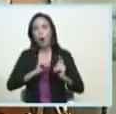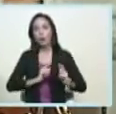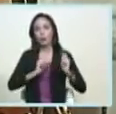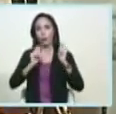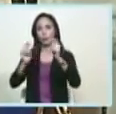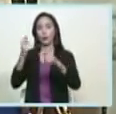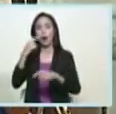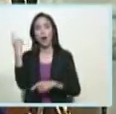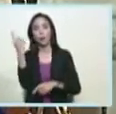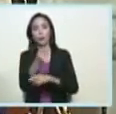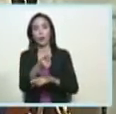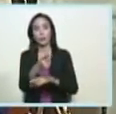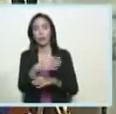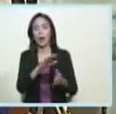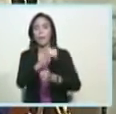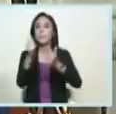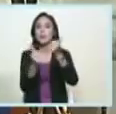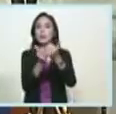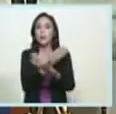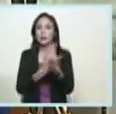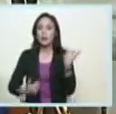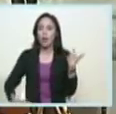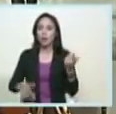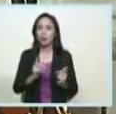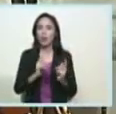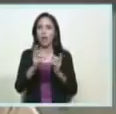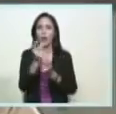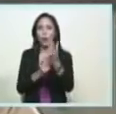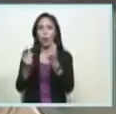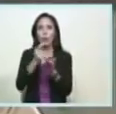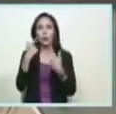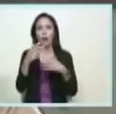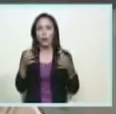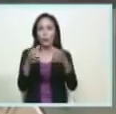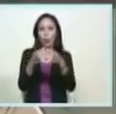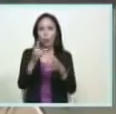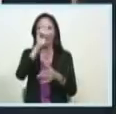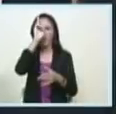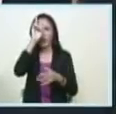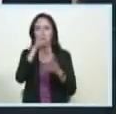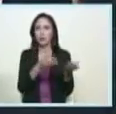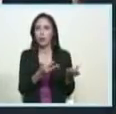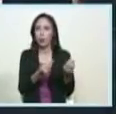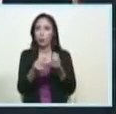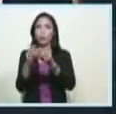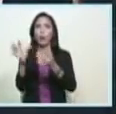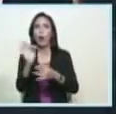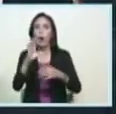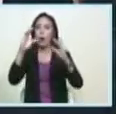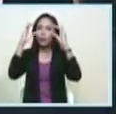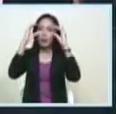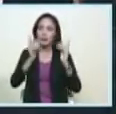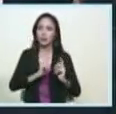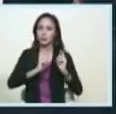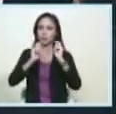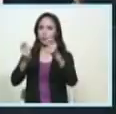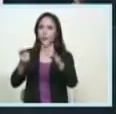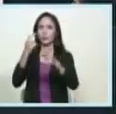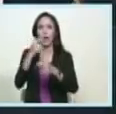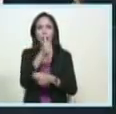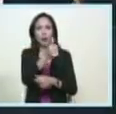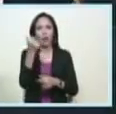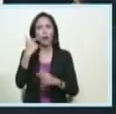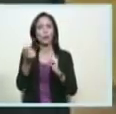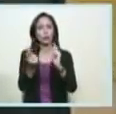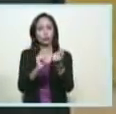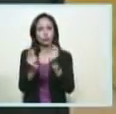directa a usted señor vicepresidente de economía al equipo económico a usted señora vicepresidenta para que llevemos